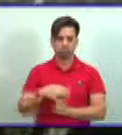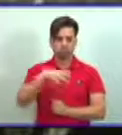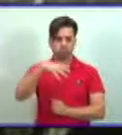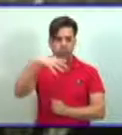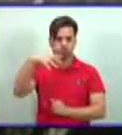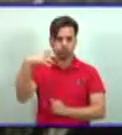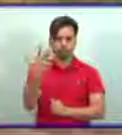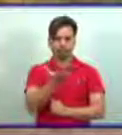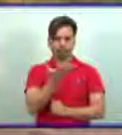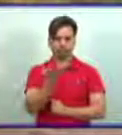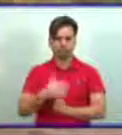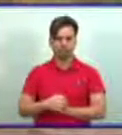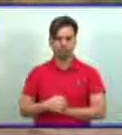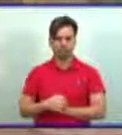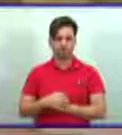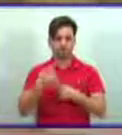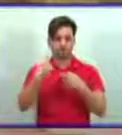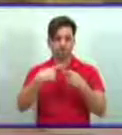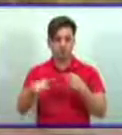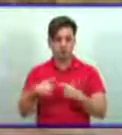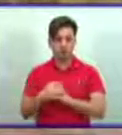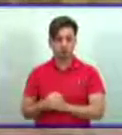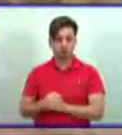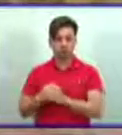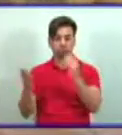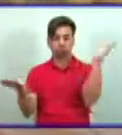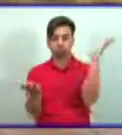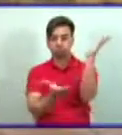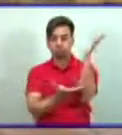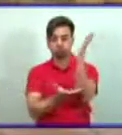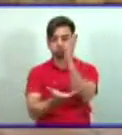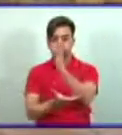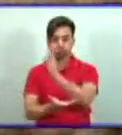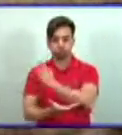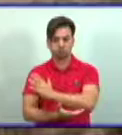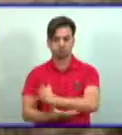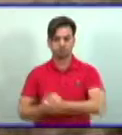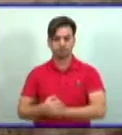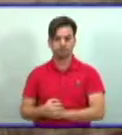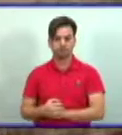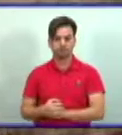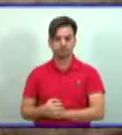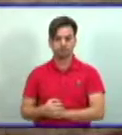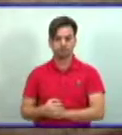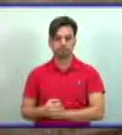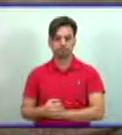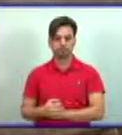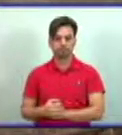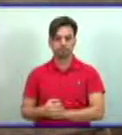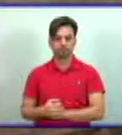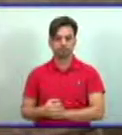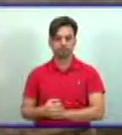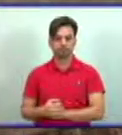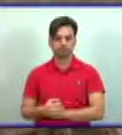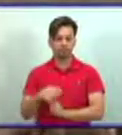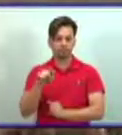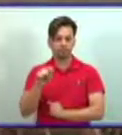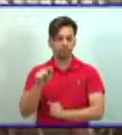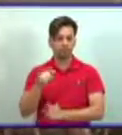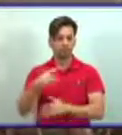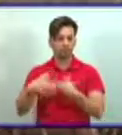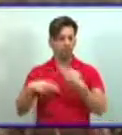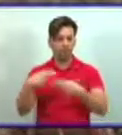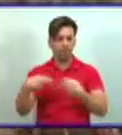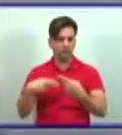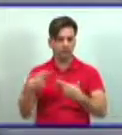la deforestación. Las especies vegetales son capaces de limpiar el aire al secuestrar contaminantes de la atmósfera y